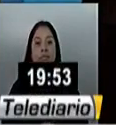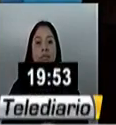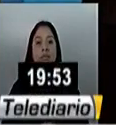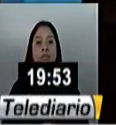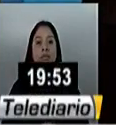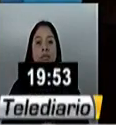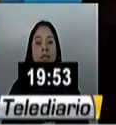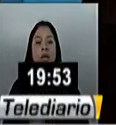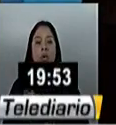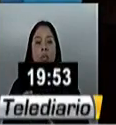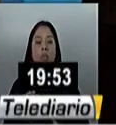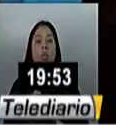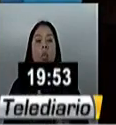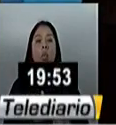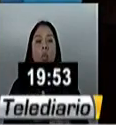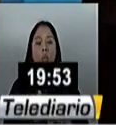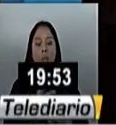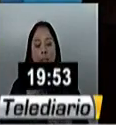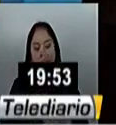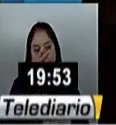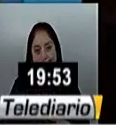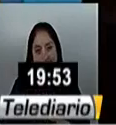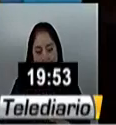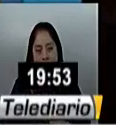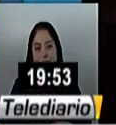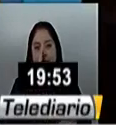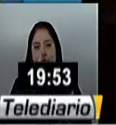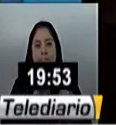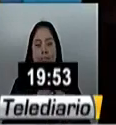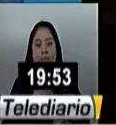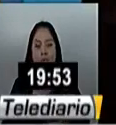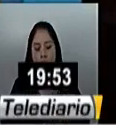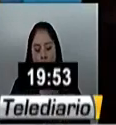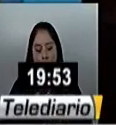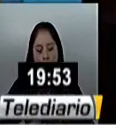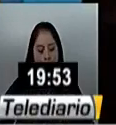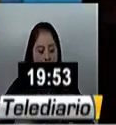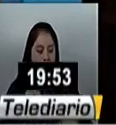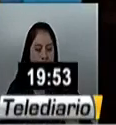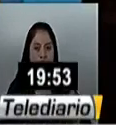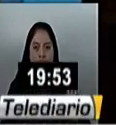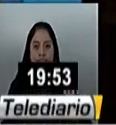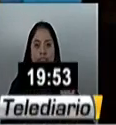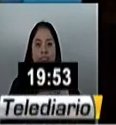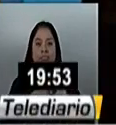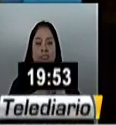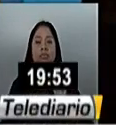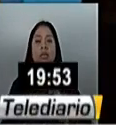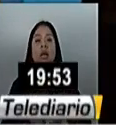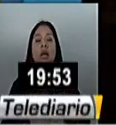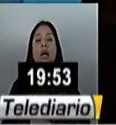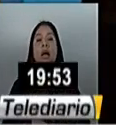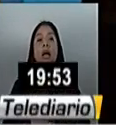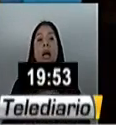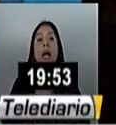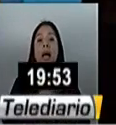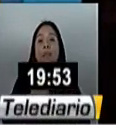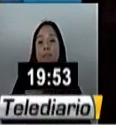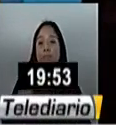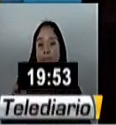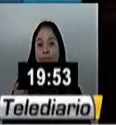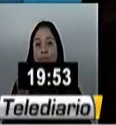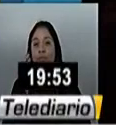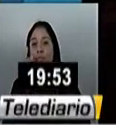el pueblo de mexico y con el gobierno que represento amigas amigos